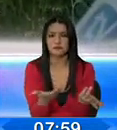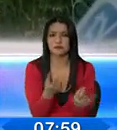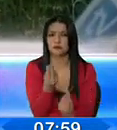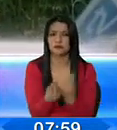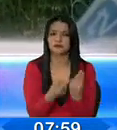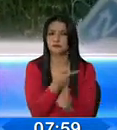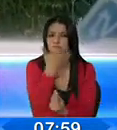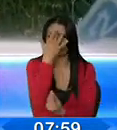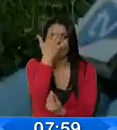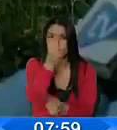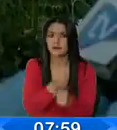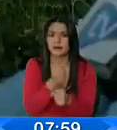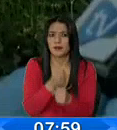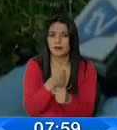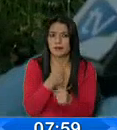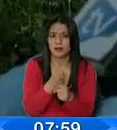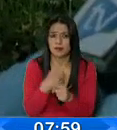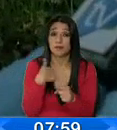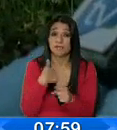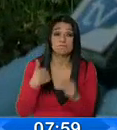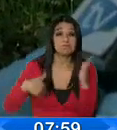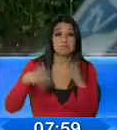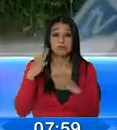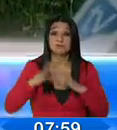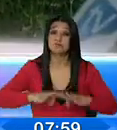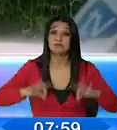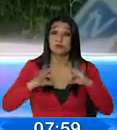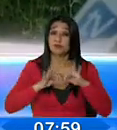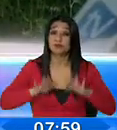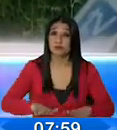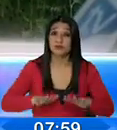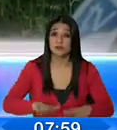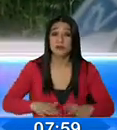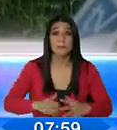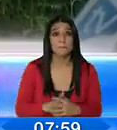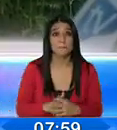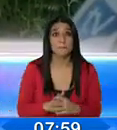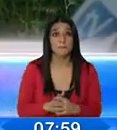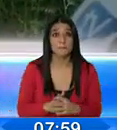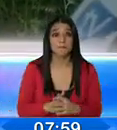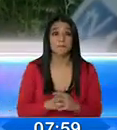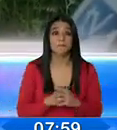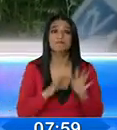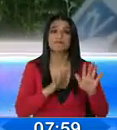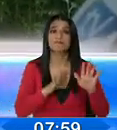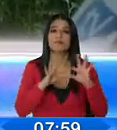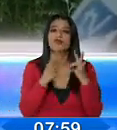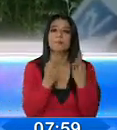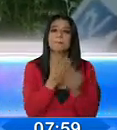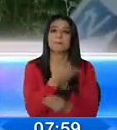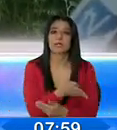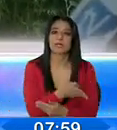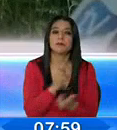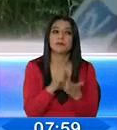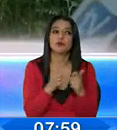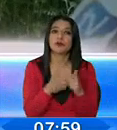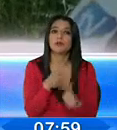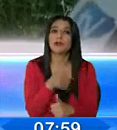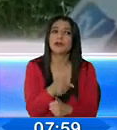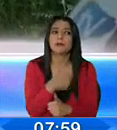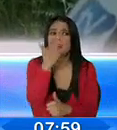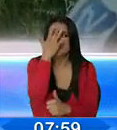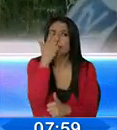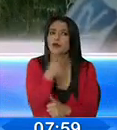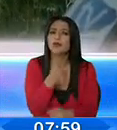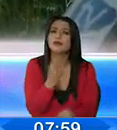se encuentran. A nosotros lo que nos interesa es llegar hacia sus hogares, ver la problemática y saber por qué